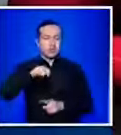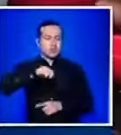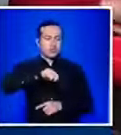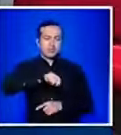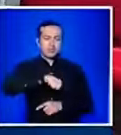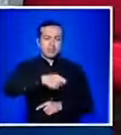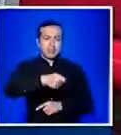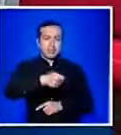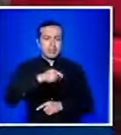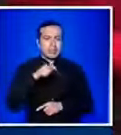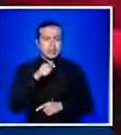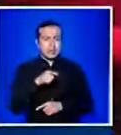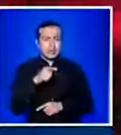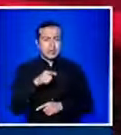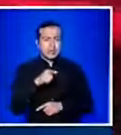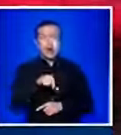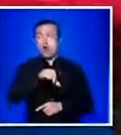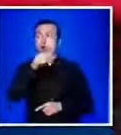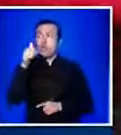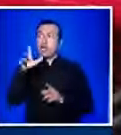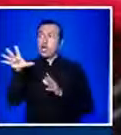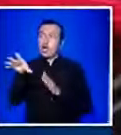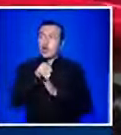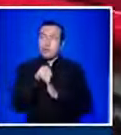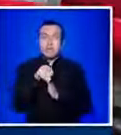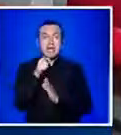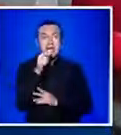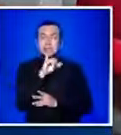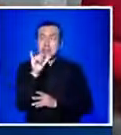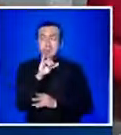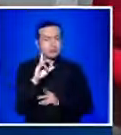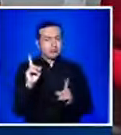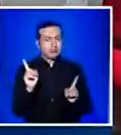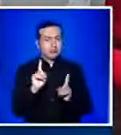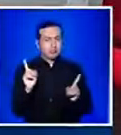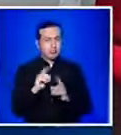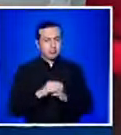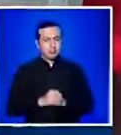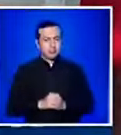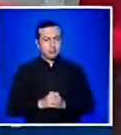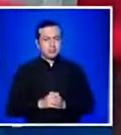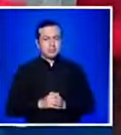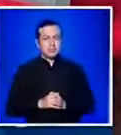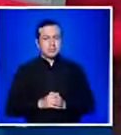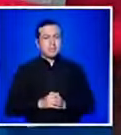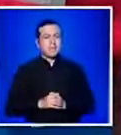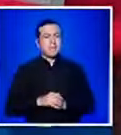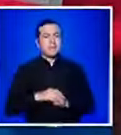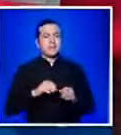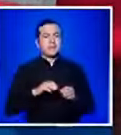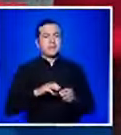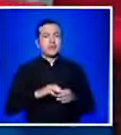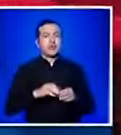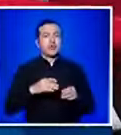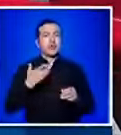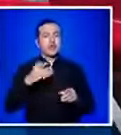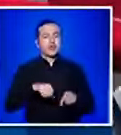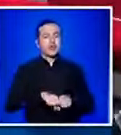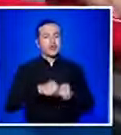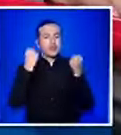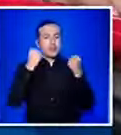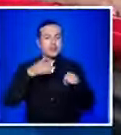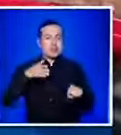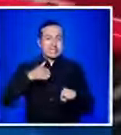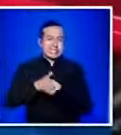única, entonces a esto no existe otra copia o una parecida. La única forma de, digamos, de abrirlo sería rompiendo el